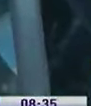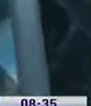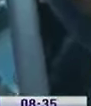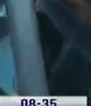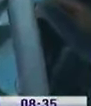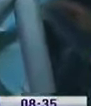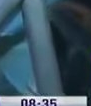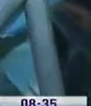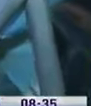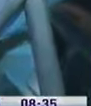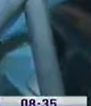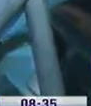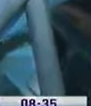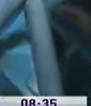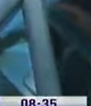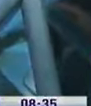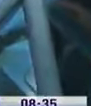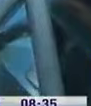Esto más ha venido con vidrio polarizado.